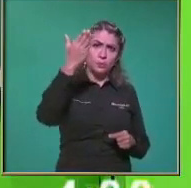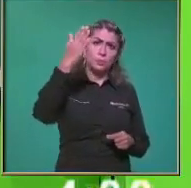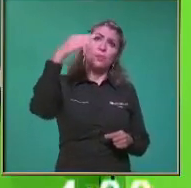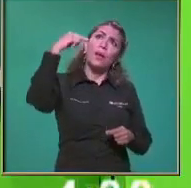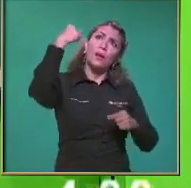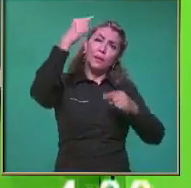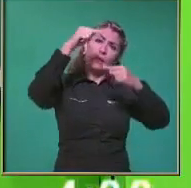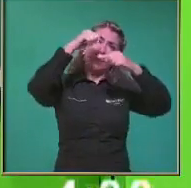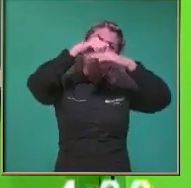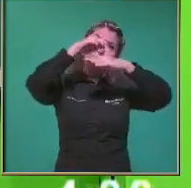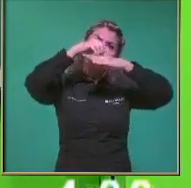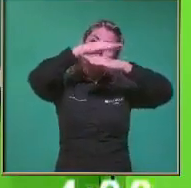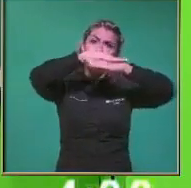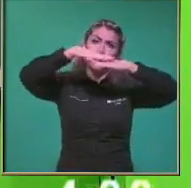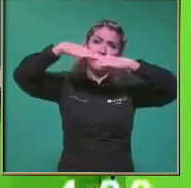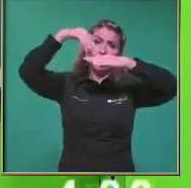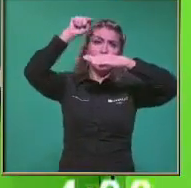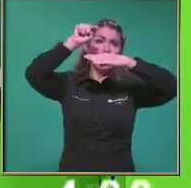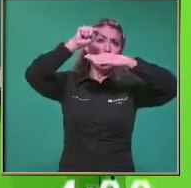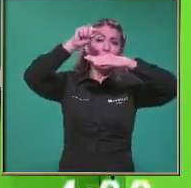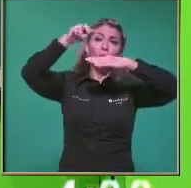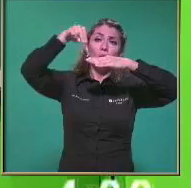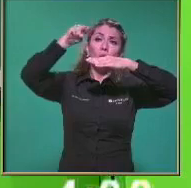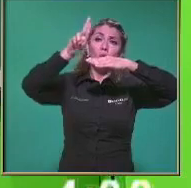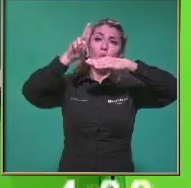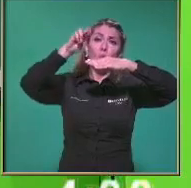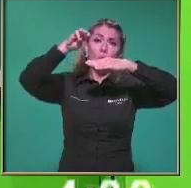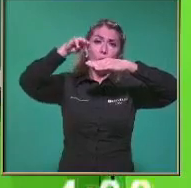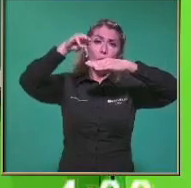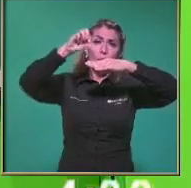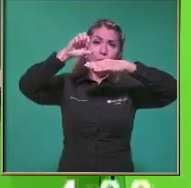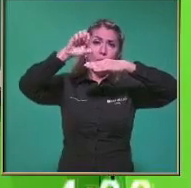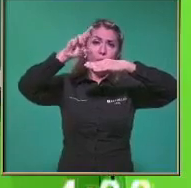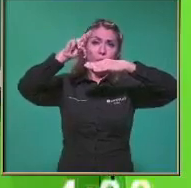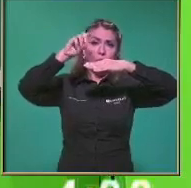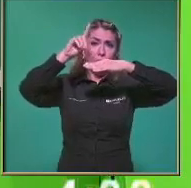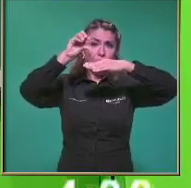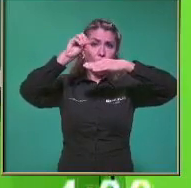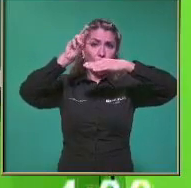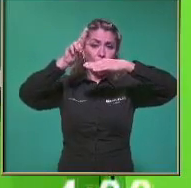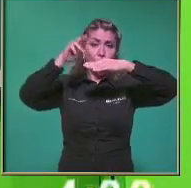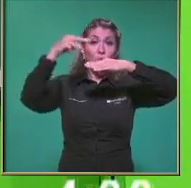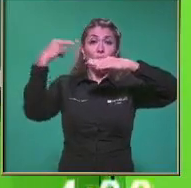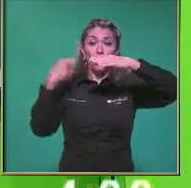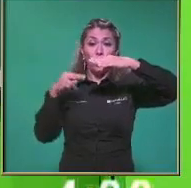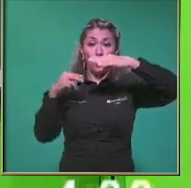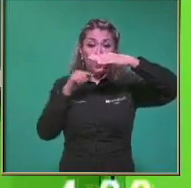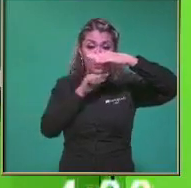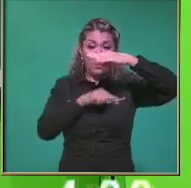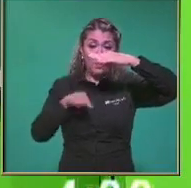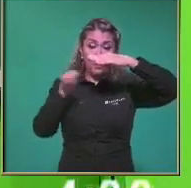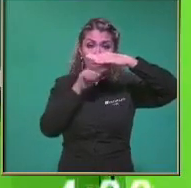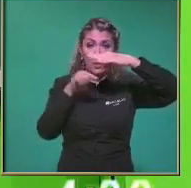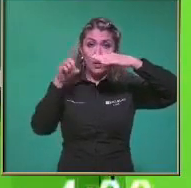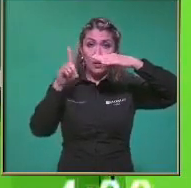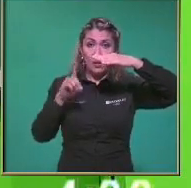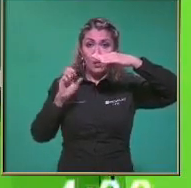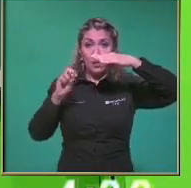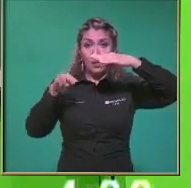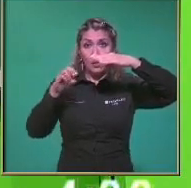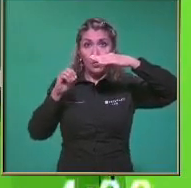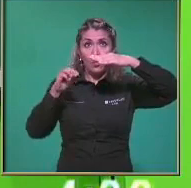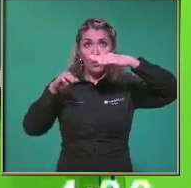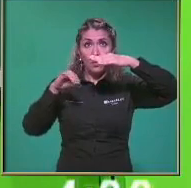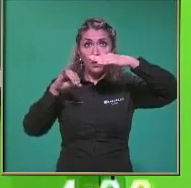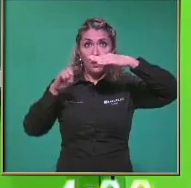parte de arriba se llama numerador. La parte de abajo se llama denominador. Y la línea